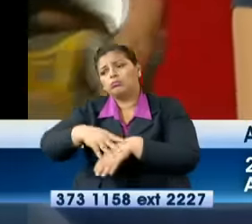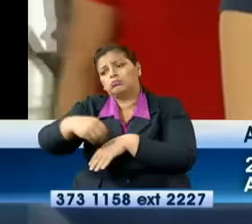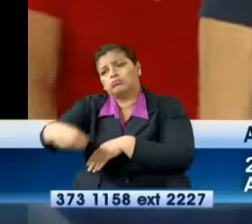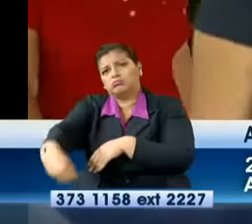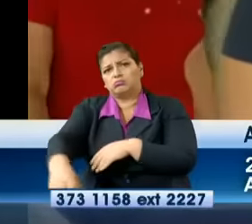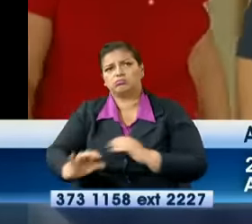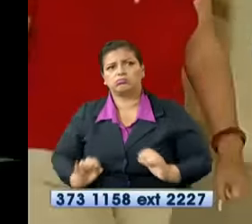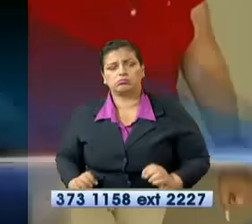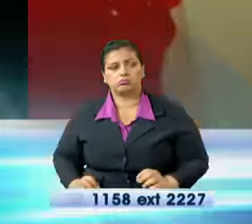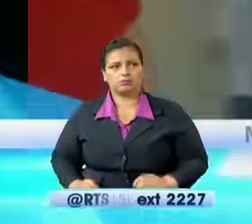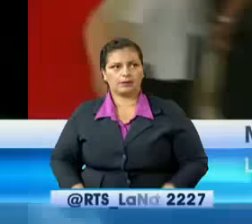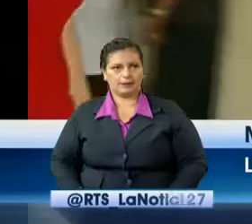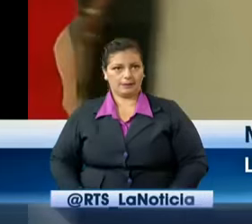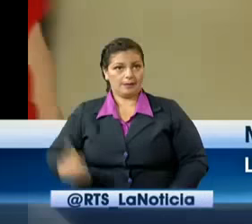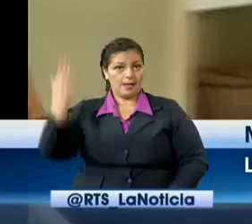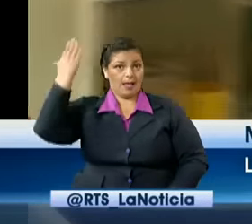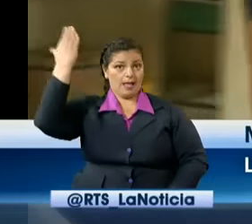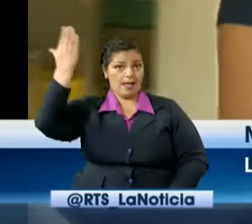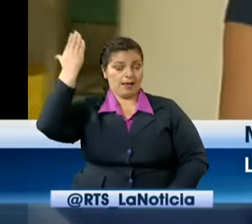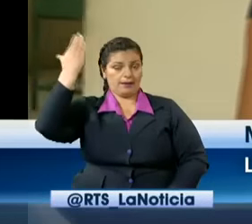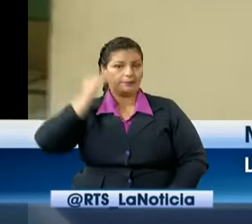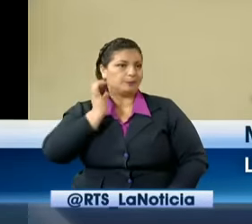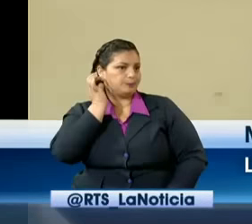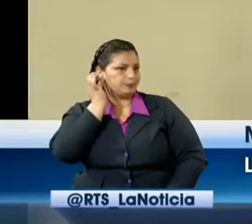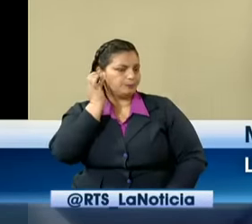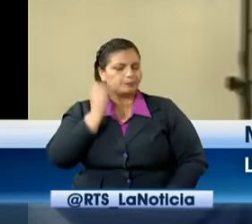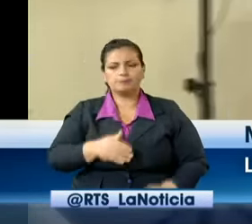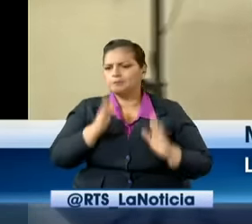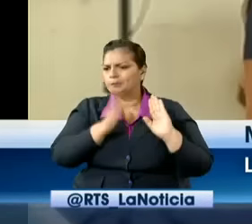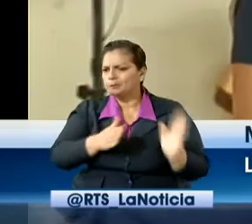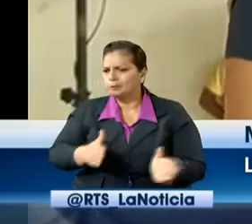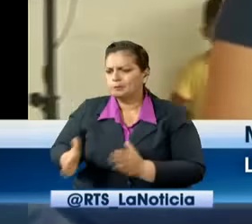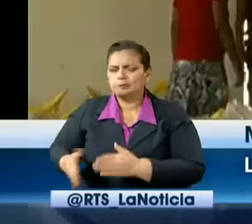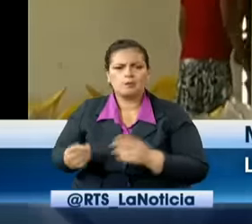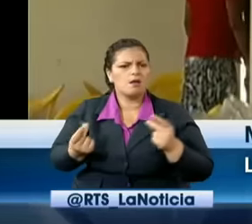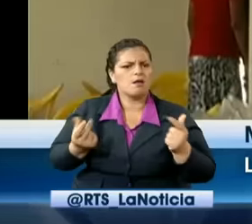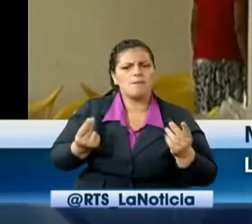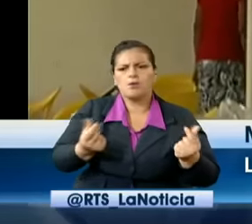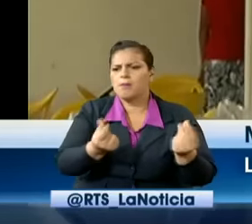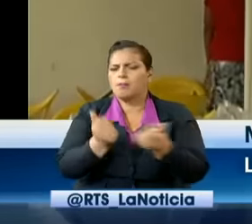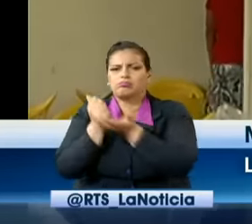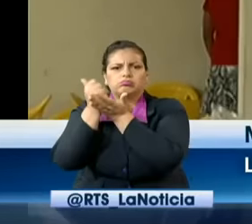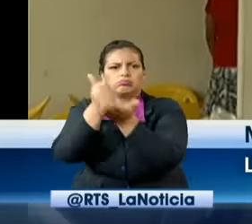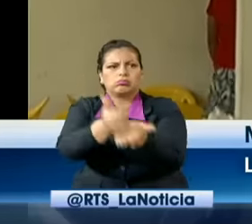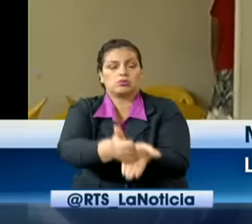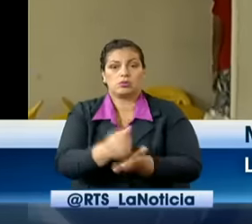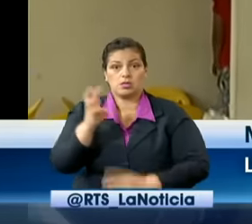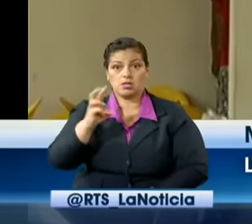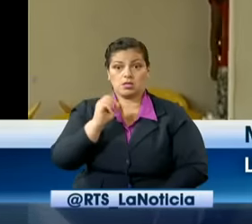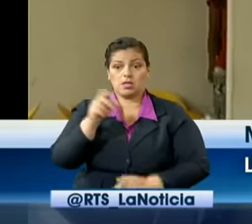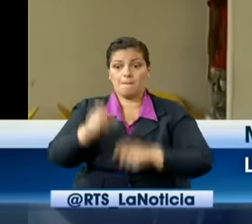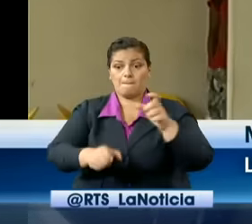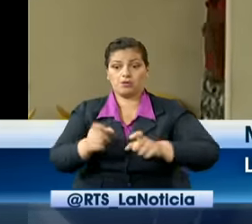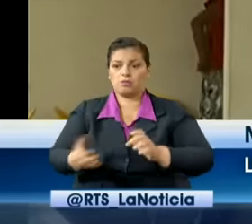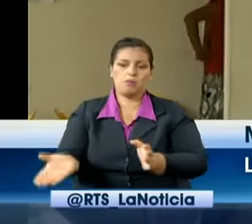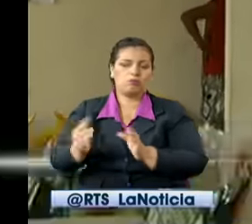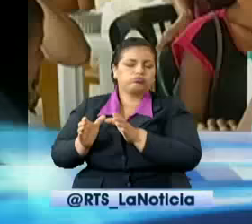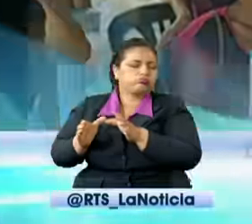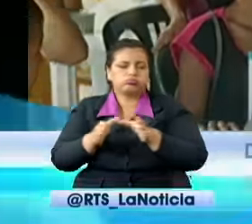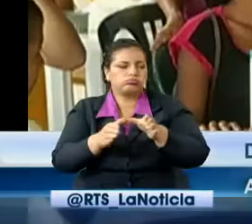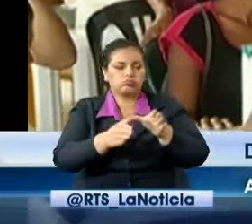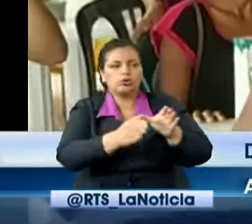La alcaldesa de Milagro ha dispuesto la ejecución inmediata a la ayuda necesaria. 60 personas estamos en el albergue municipal de Las